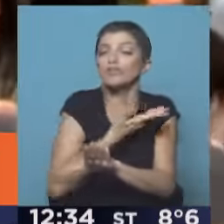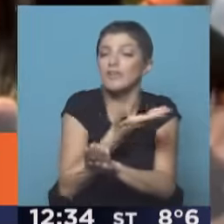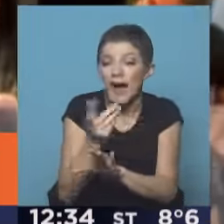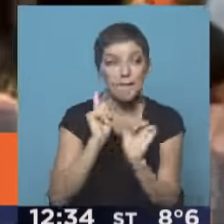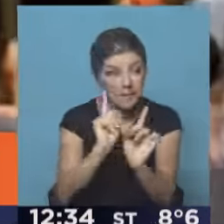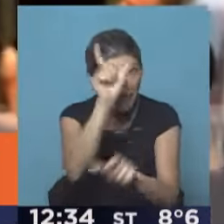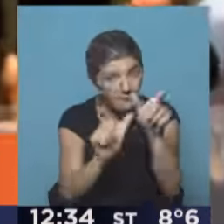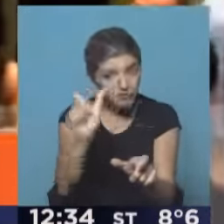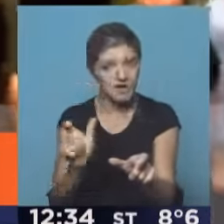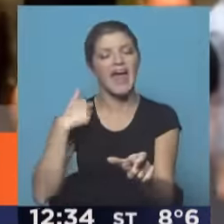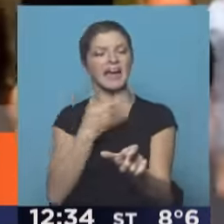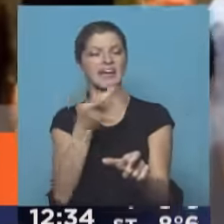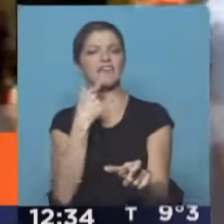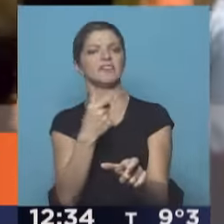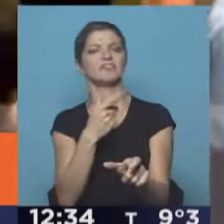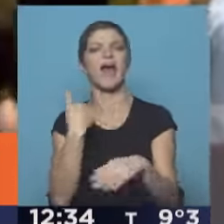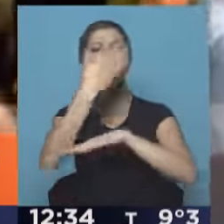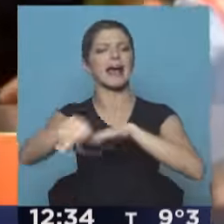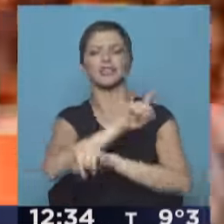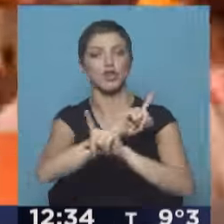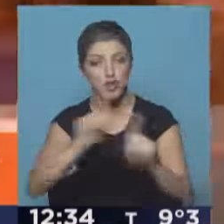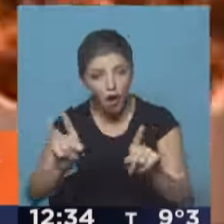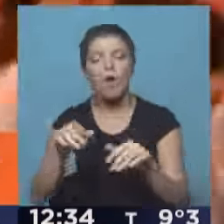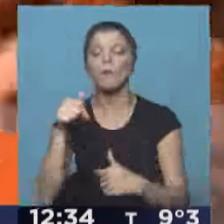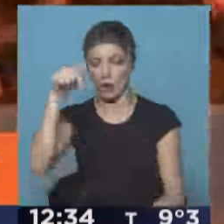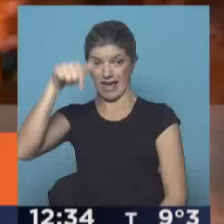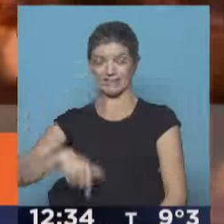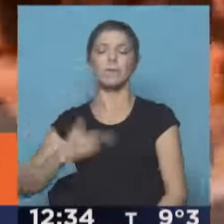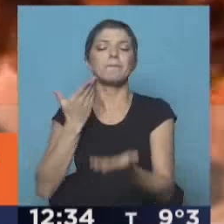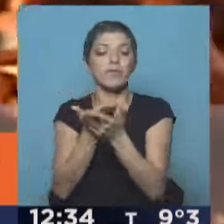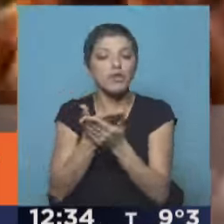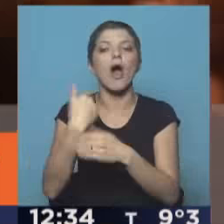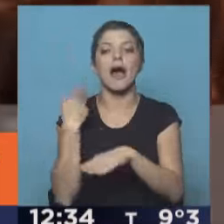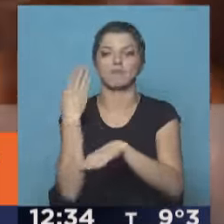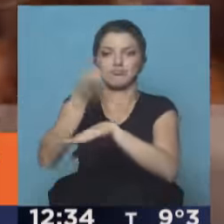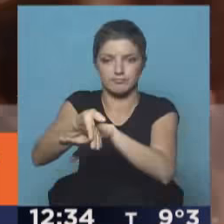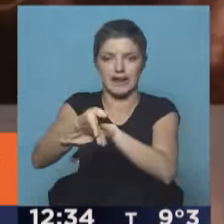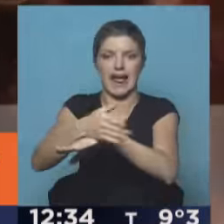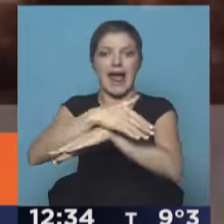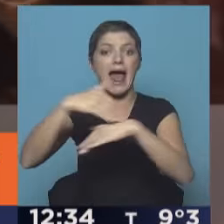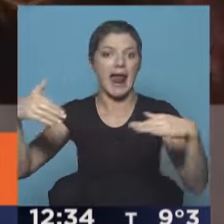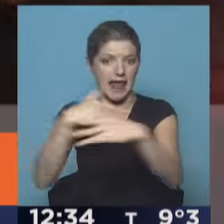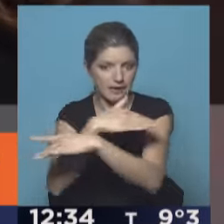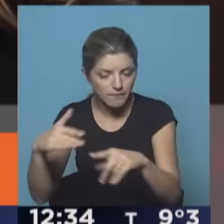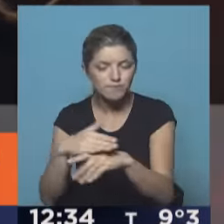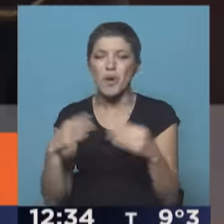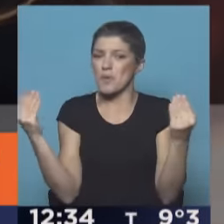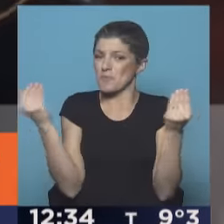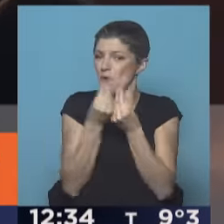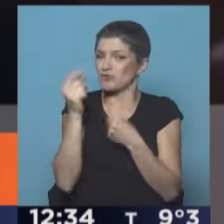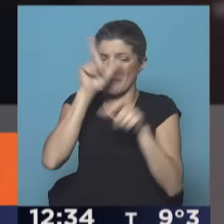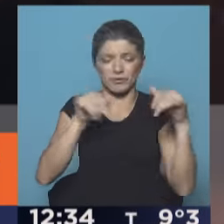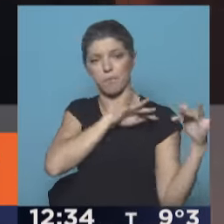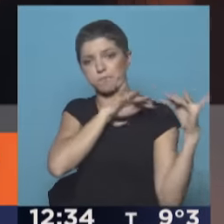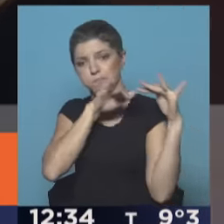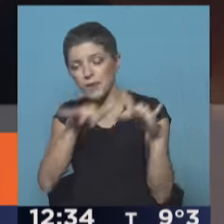misma gente a la que en general le dice que no salgan a la calle le pidieron le pidió que salieran y salieron miles algunos medios señalan que en